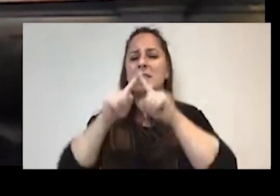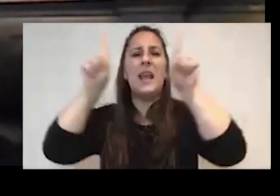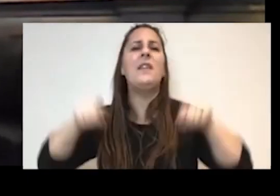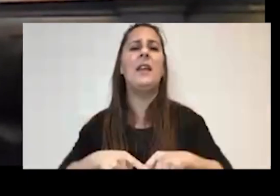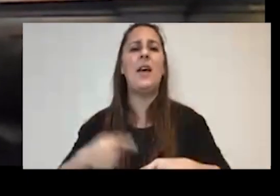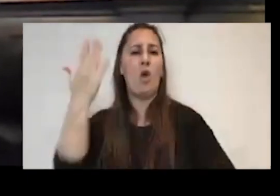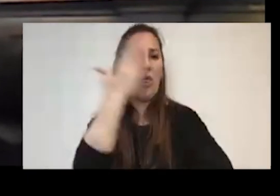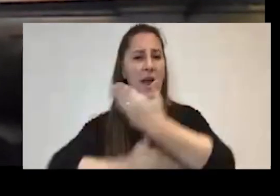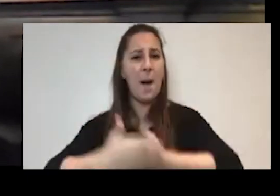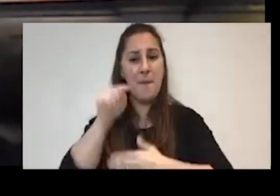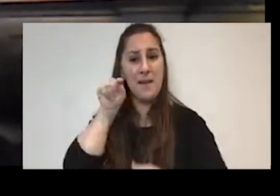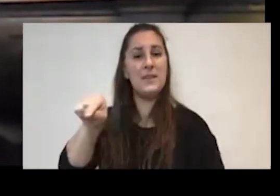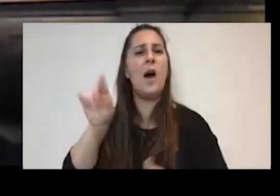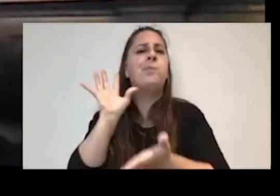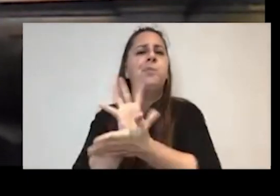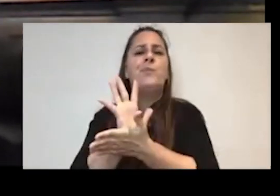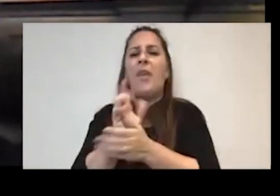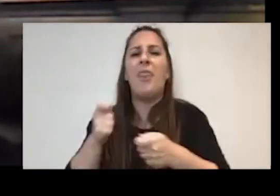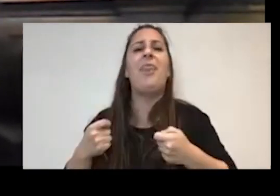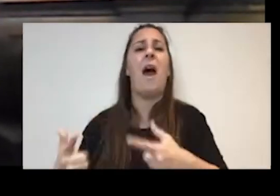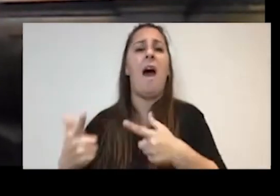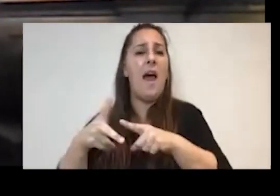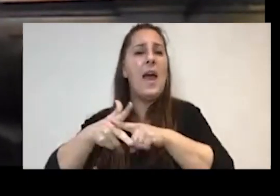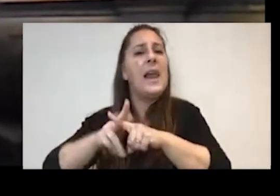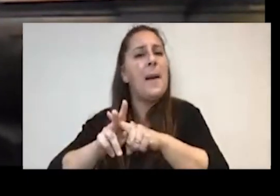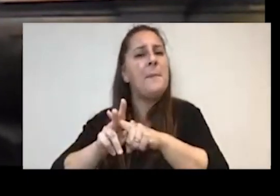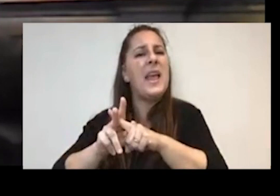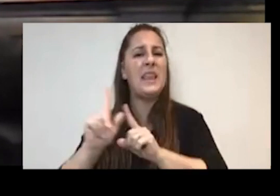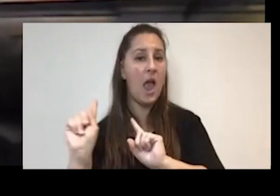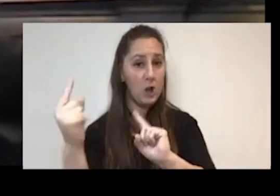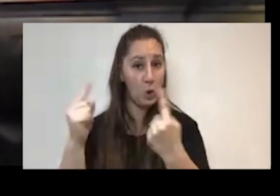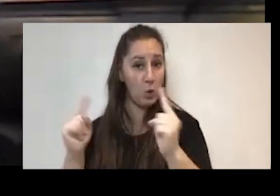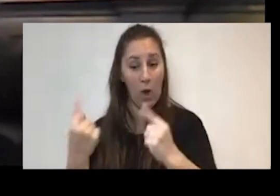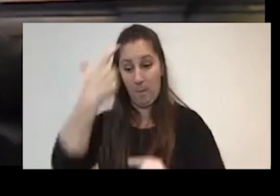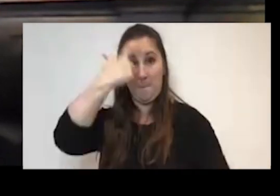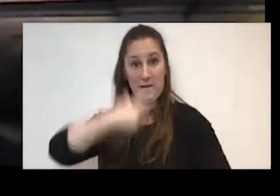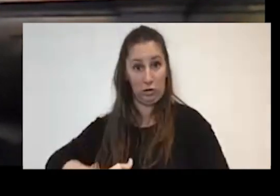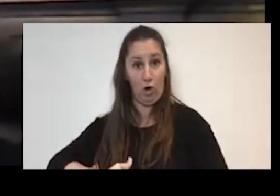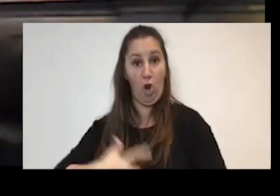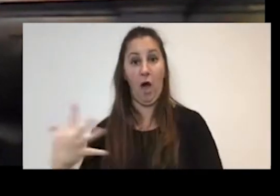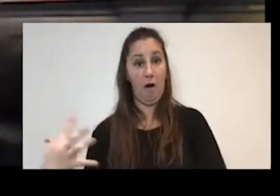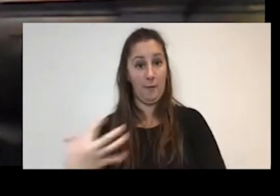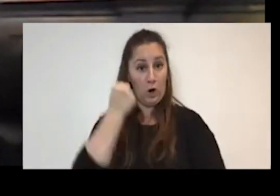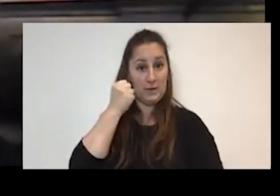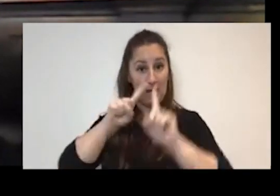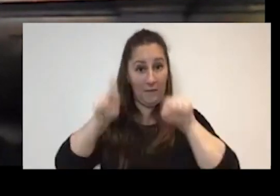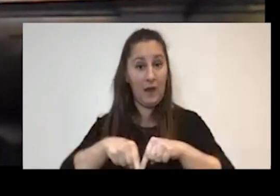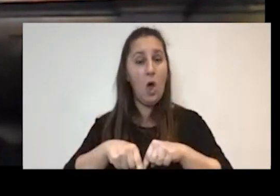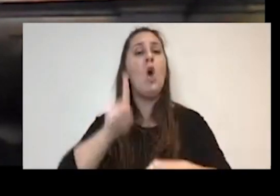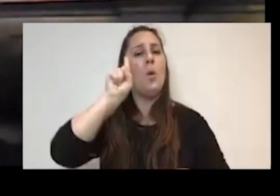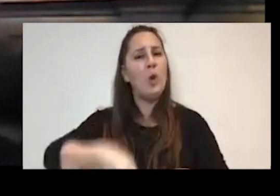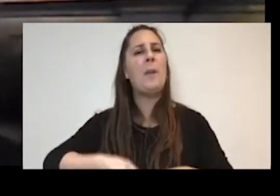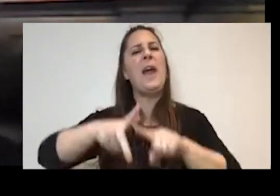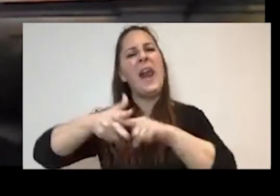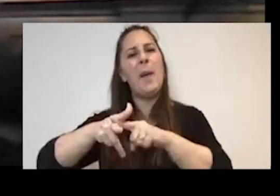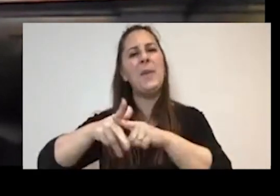de la discapacidad como herramienta de manera individual para la persona que accede al certificado, pero como herramienta